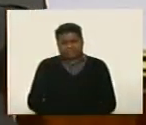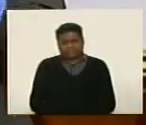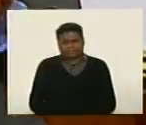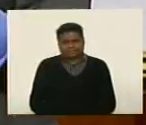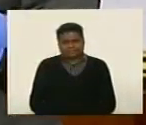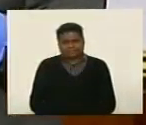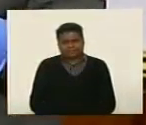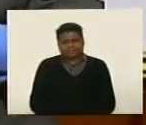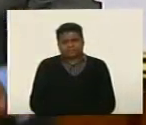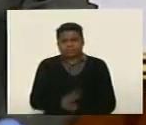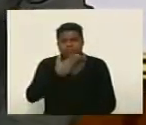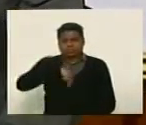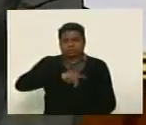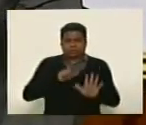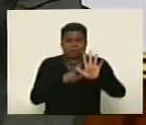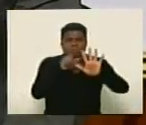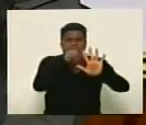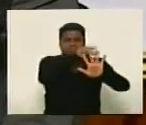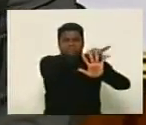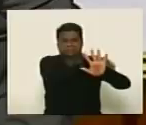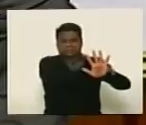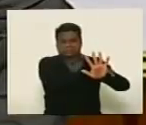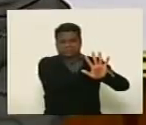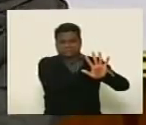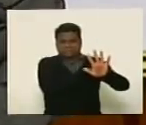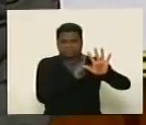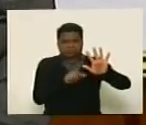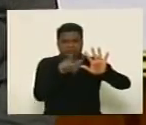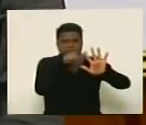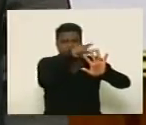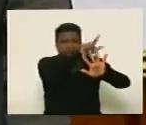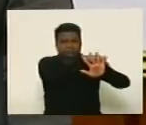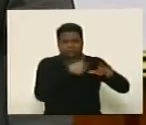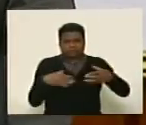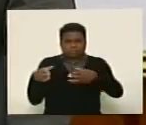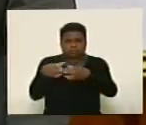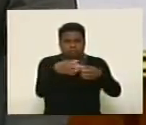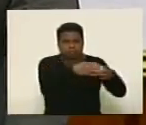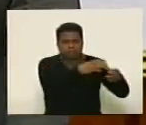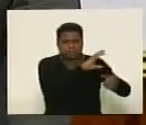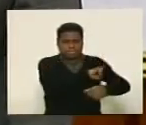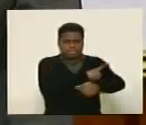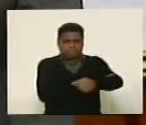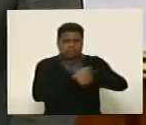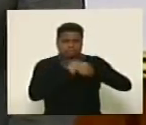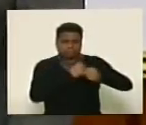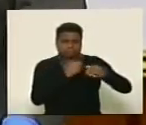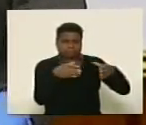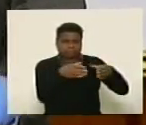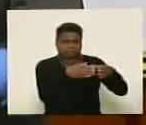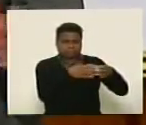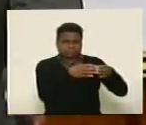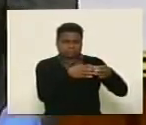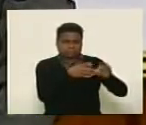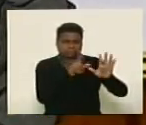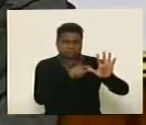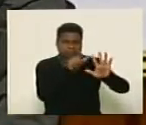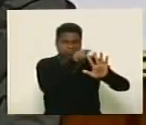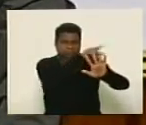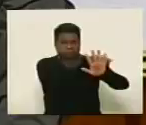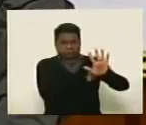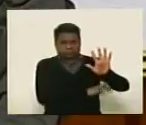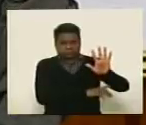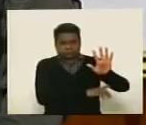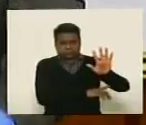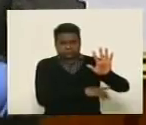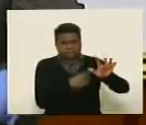tenemos 5 poderes que están plenamente establecidos en la Constitución de la República Bolivariana de Venezuela. Está el doctor Esquerra, que